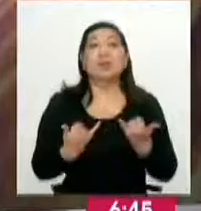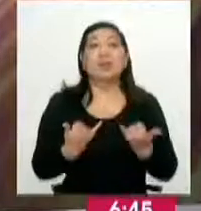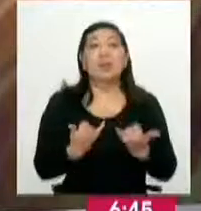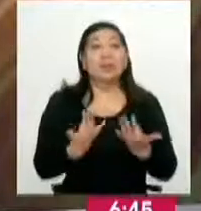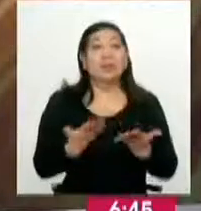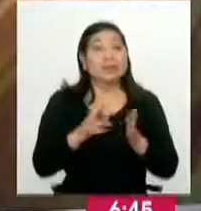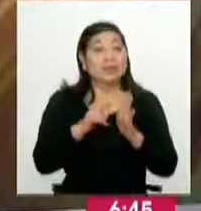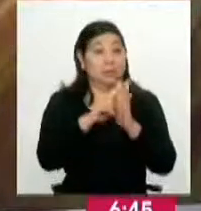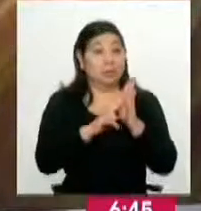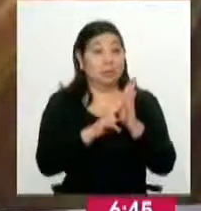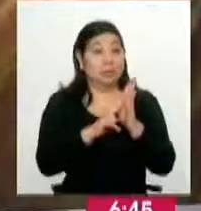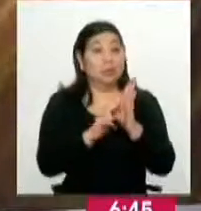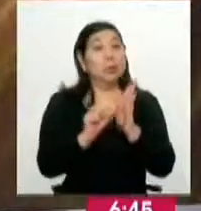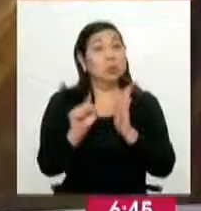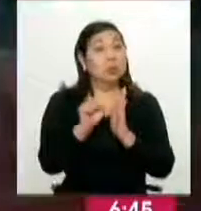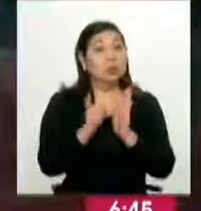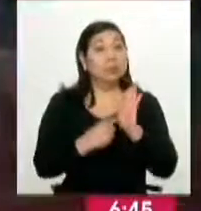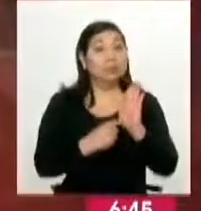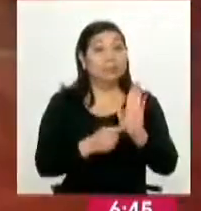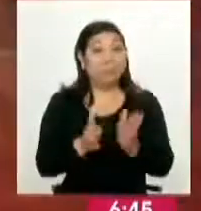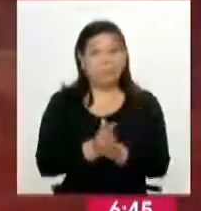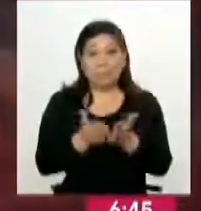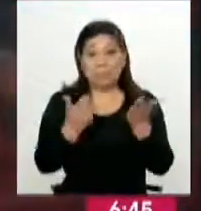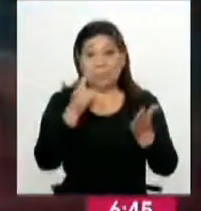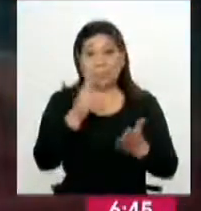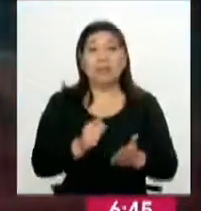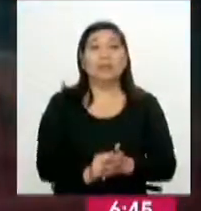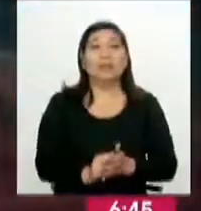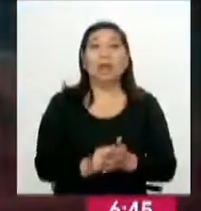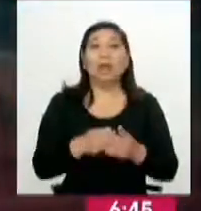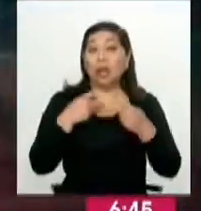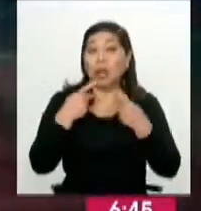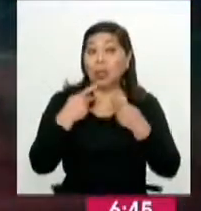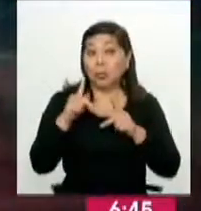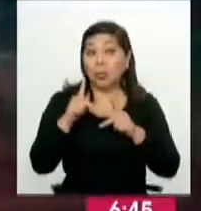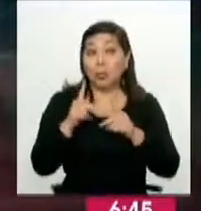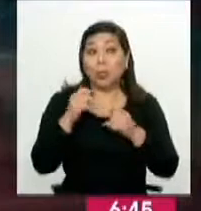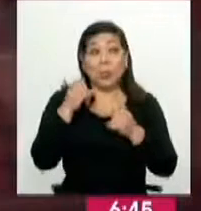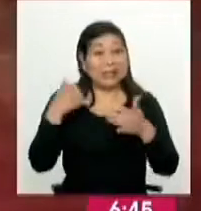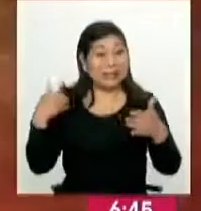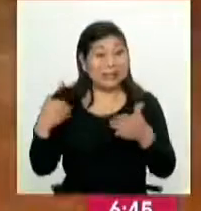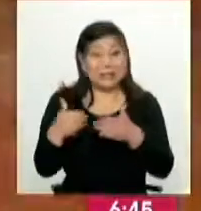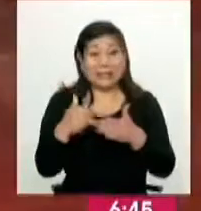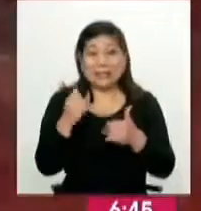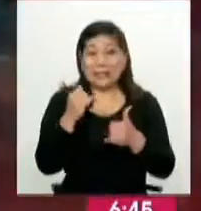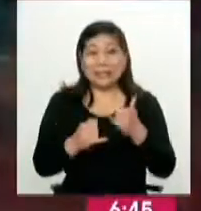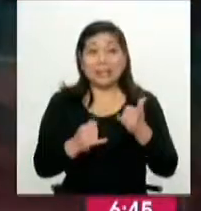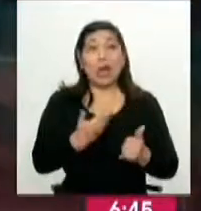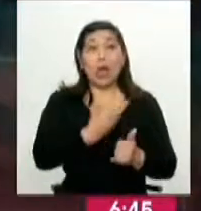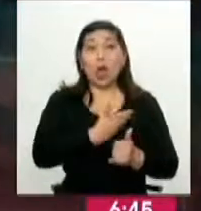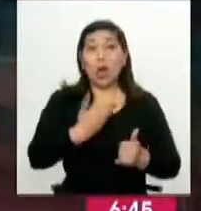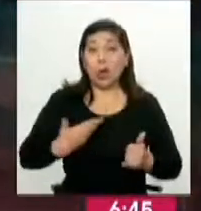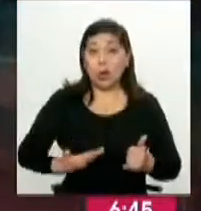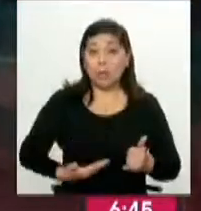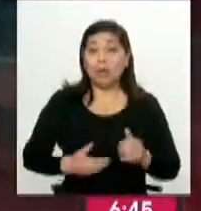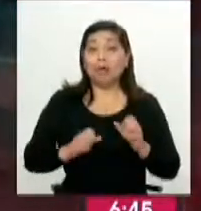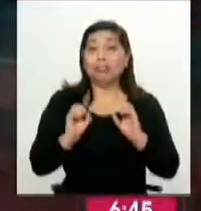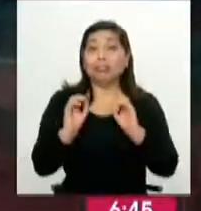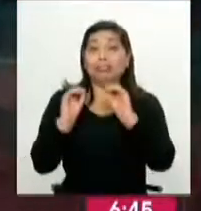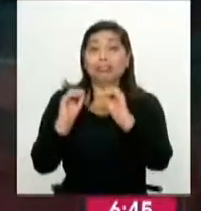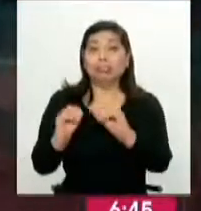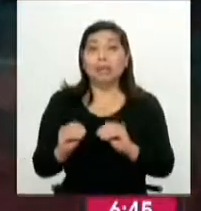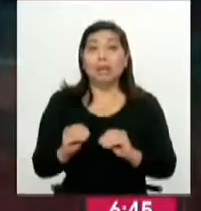Mediante una resolución suprema publicada en el diario El Peruano, esta es una noticia de último minuto, el gobierno ha designado